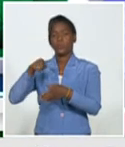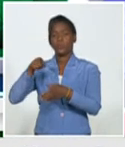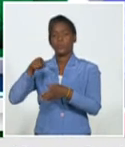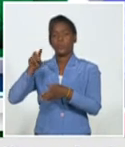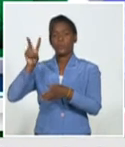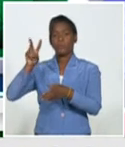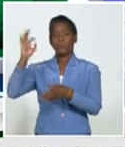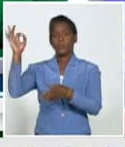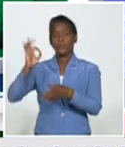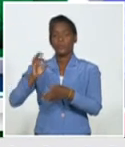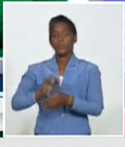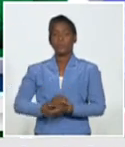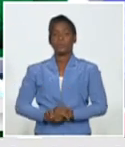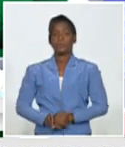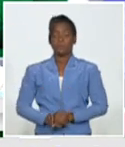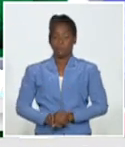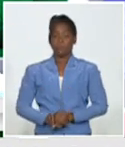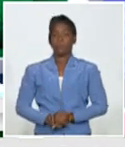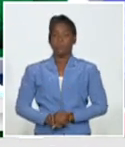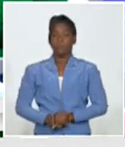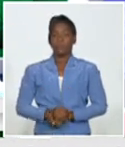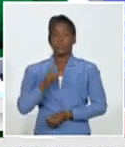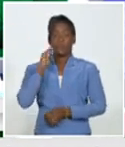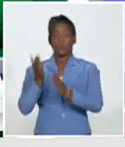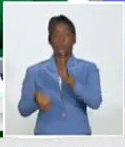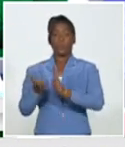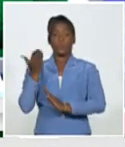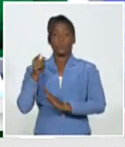51,2%, discretamente superior.